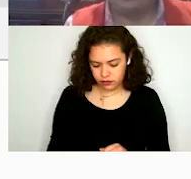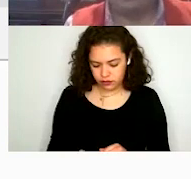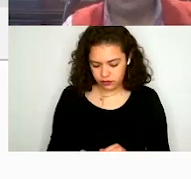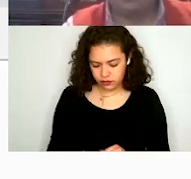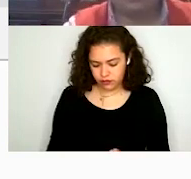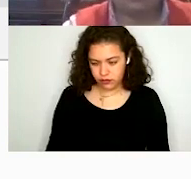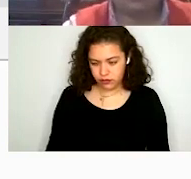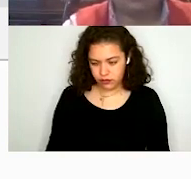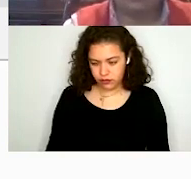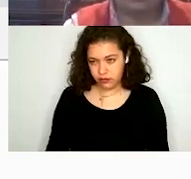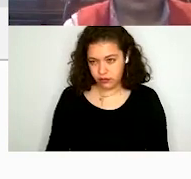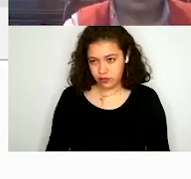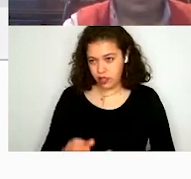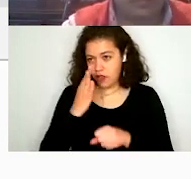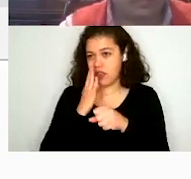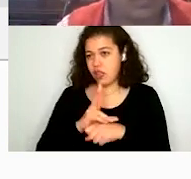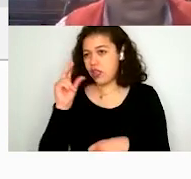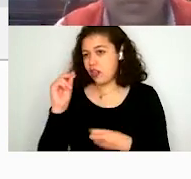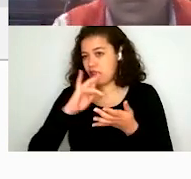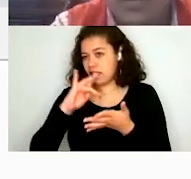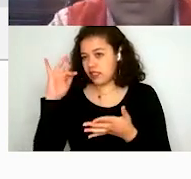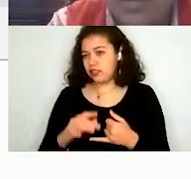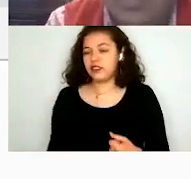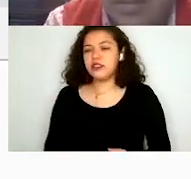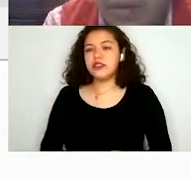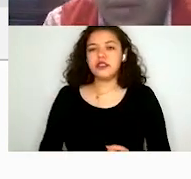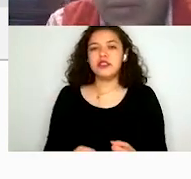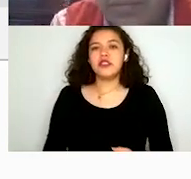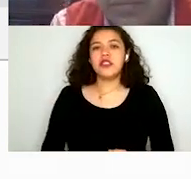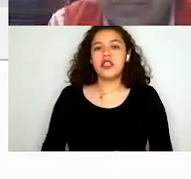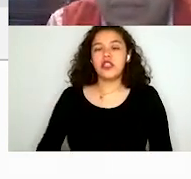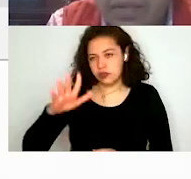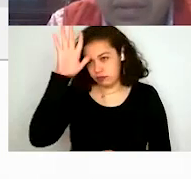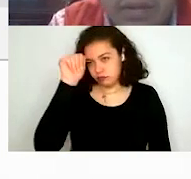En este momento no, gracias. De acuerdo.